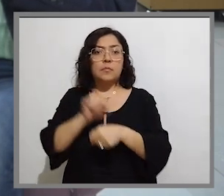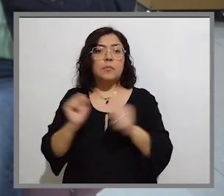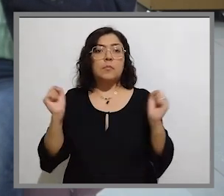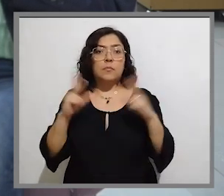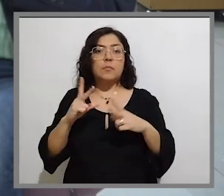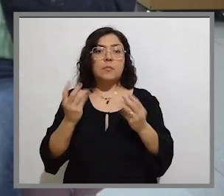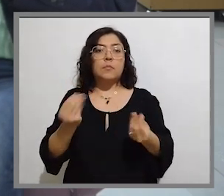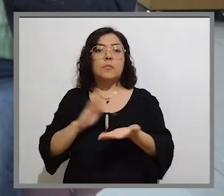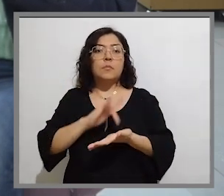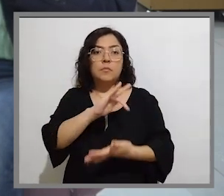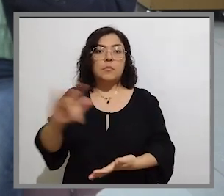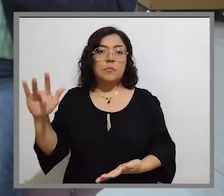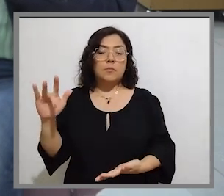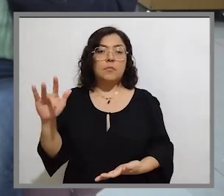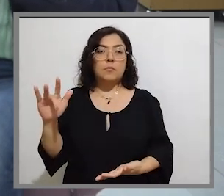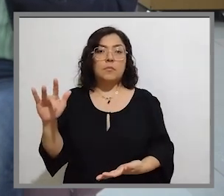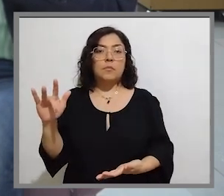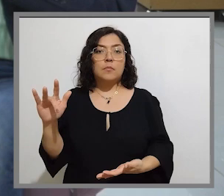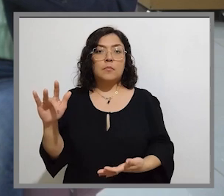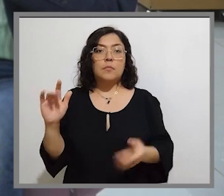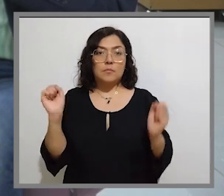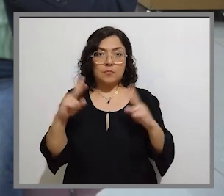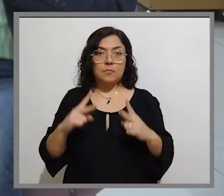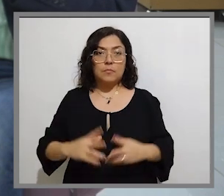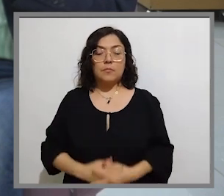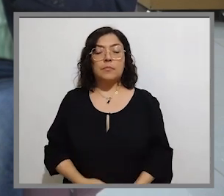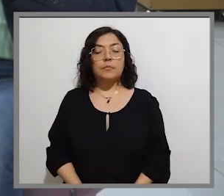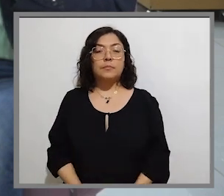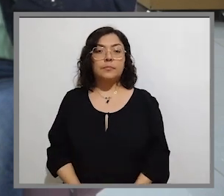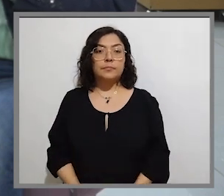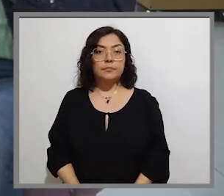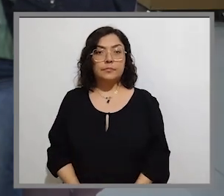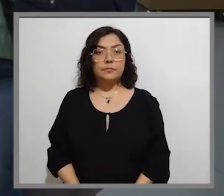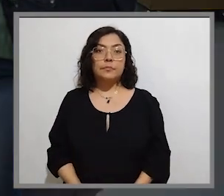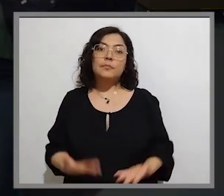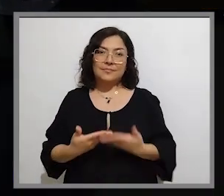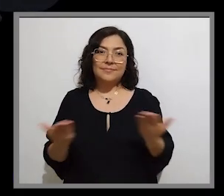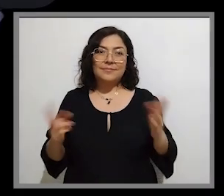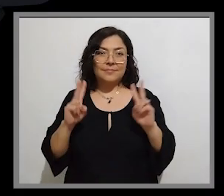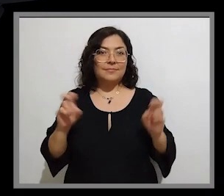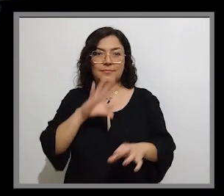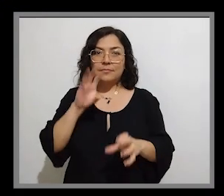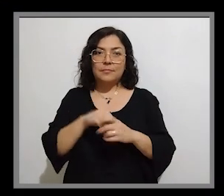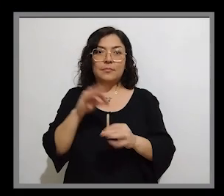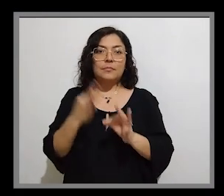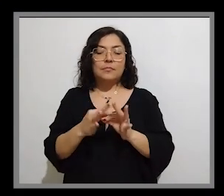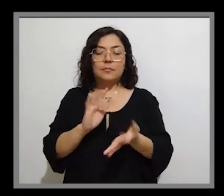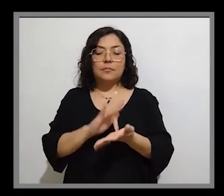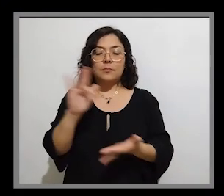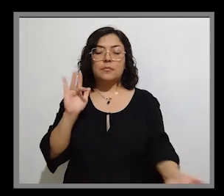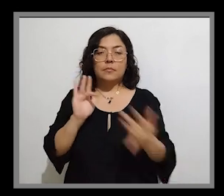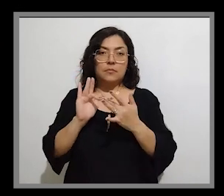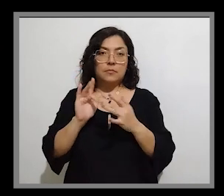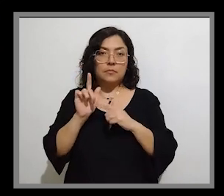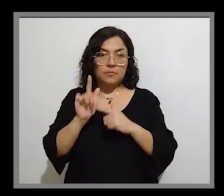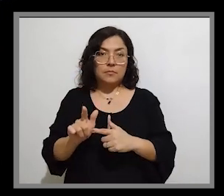próximo programa. Muchas gracias y no se pierdan la siguiente programa de la urna. Hasta luego. Y bueno, fue todo. Muchísimas gracias por haber estado